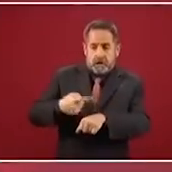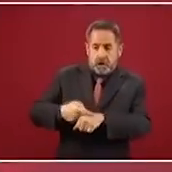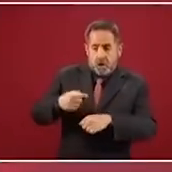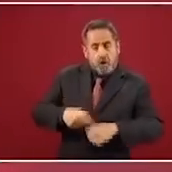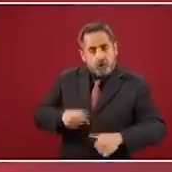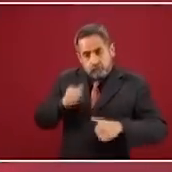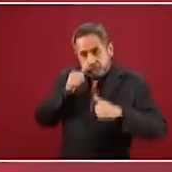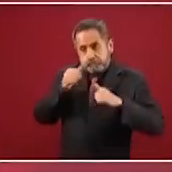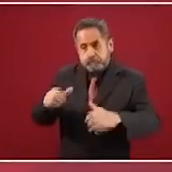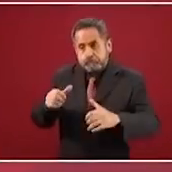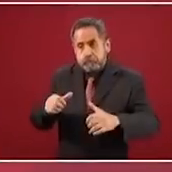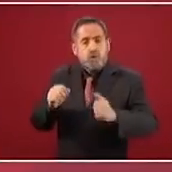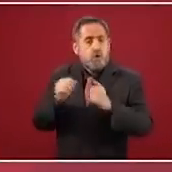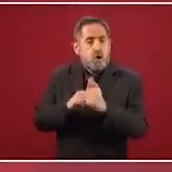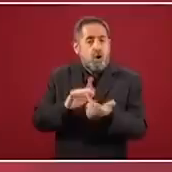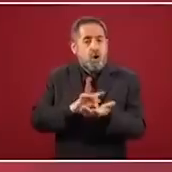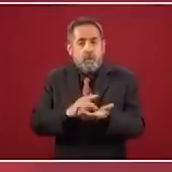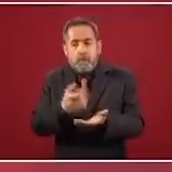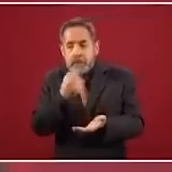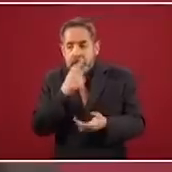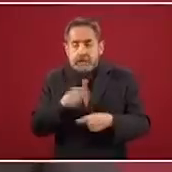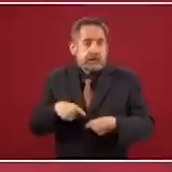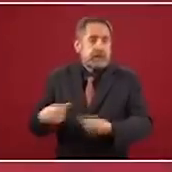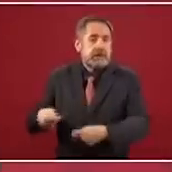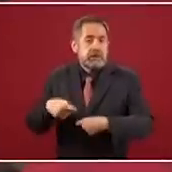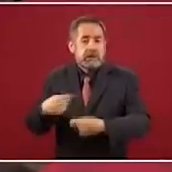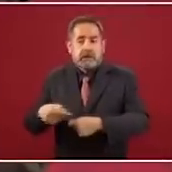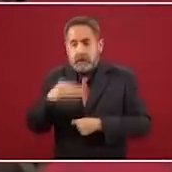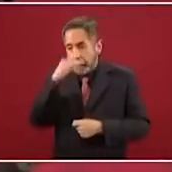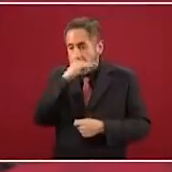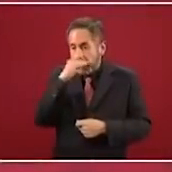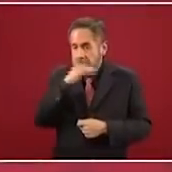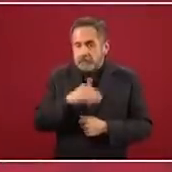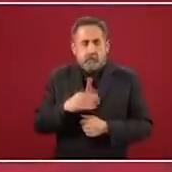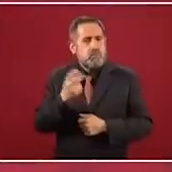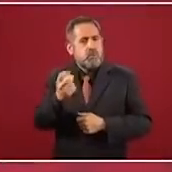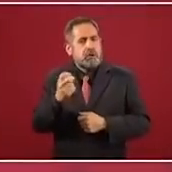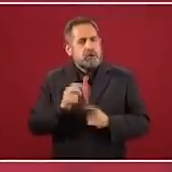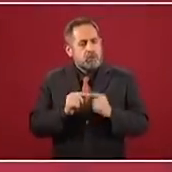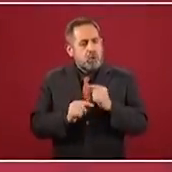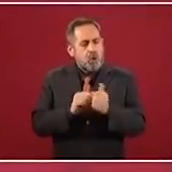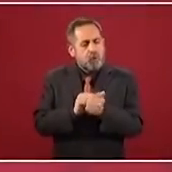atención médica y medicamentos gratuitos. Por eso es un proceso.